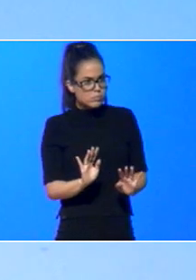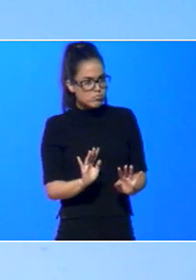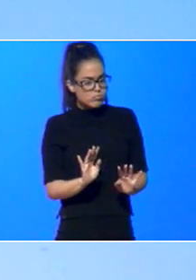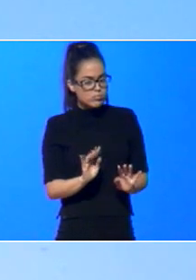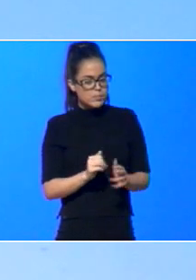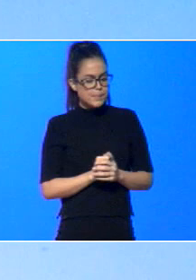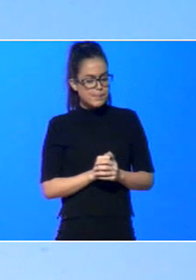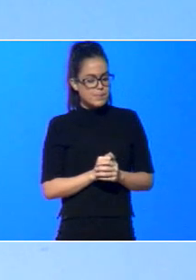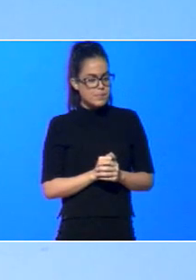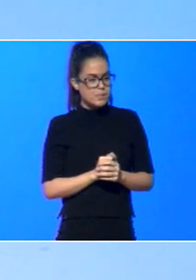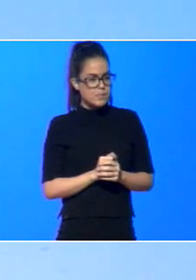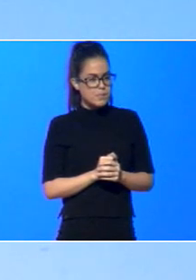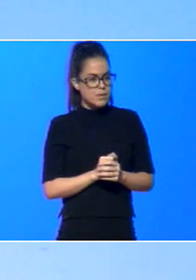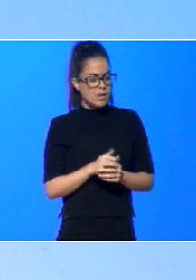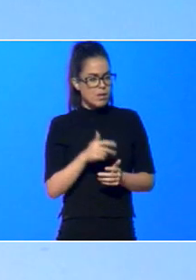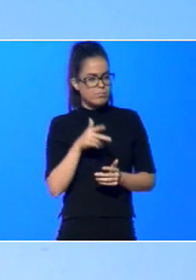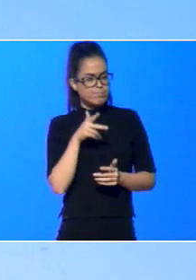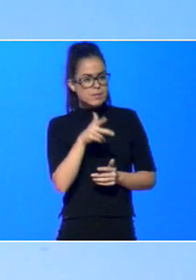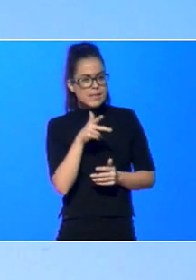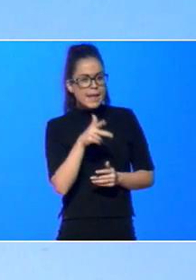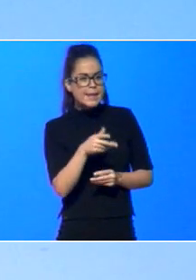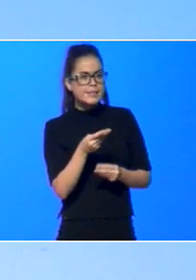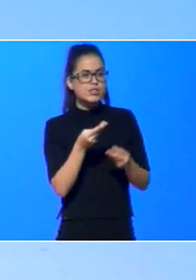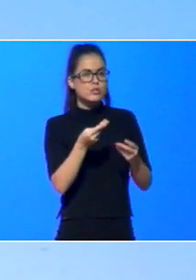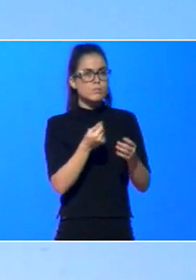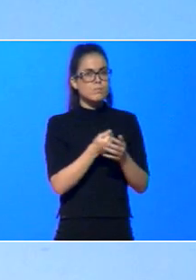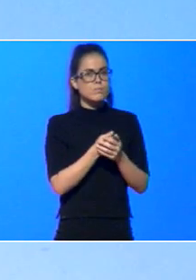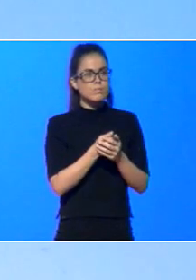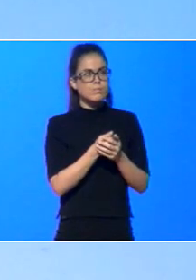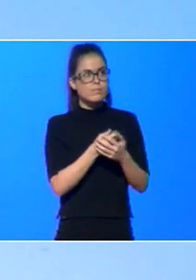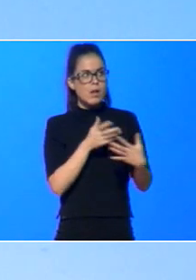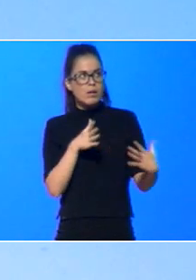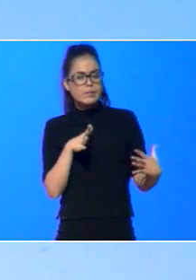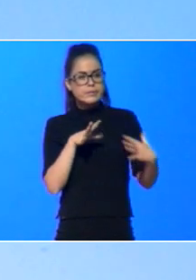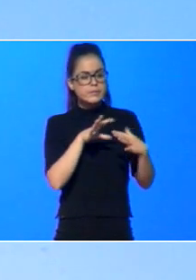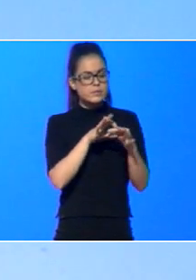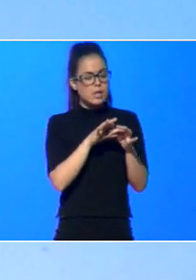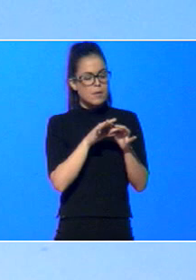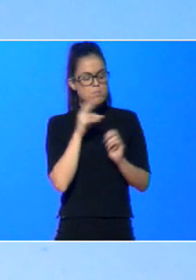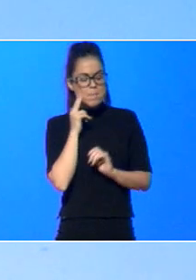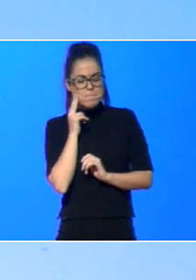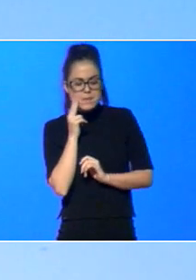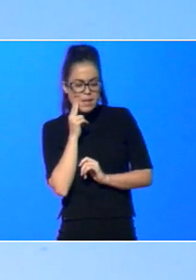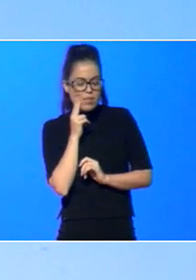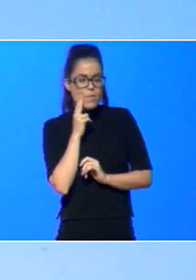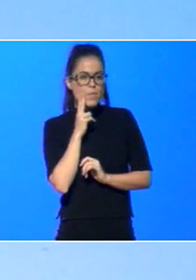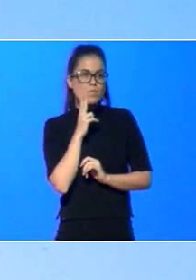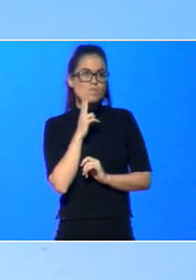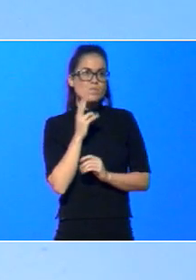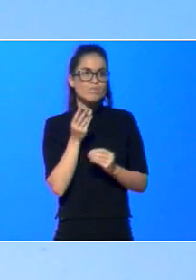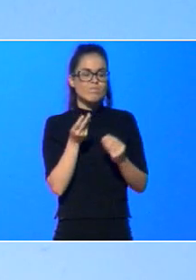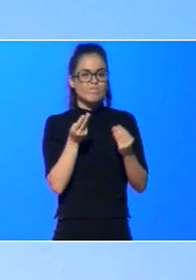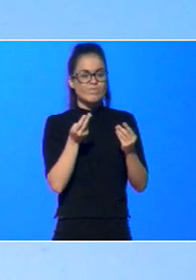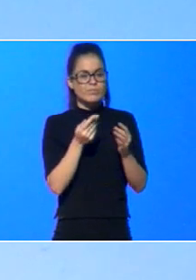de hecho muy controvertido en muchos casos sujeto a cierto miedo pero